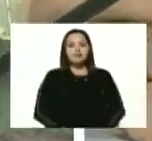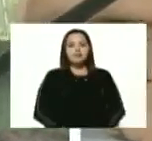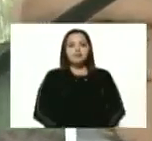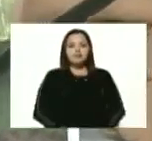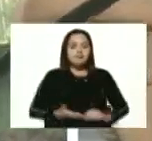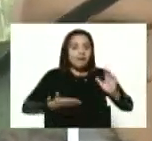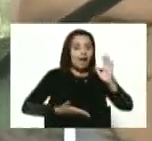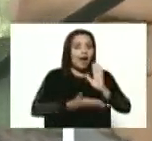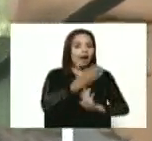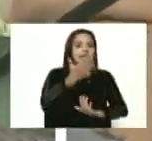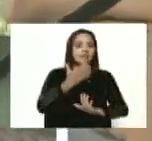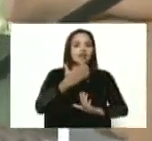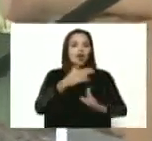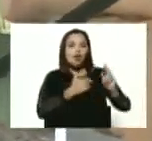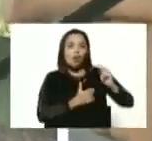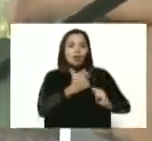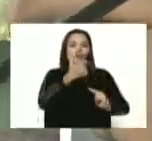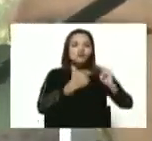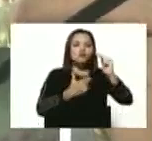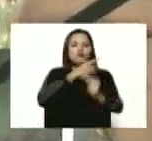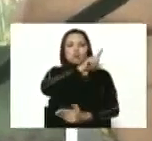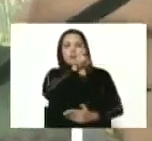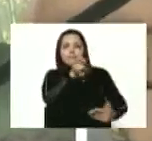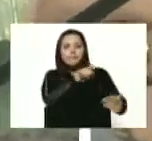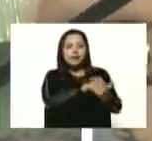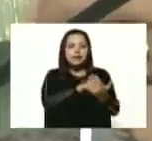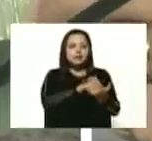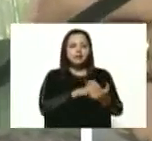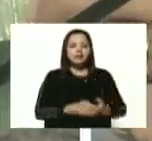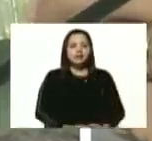para ir a la construcción concreta.